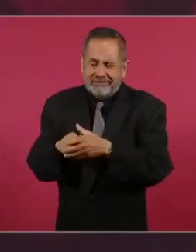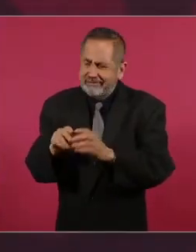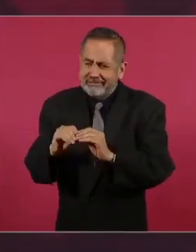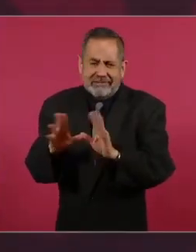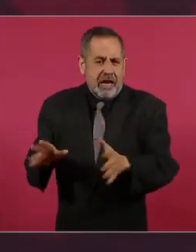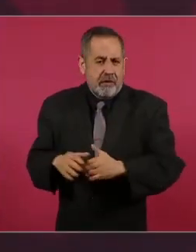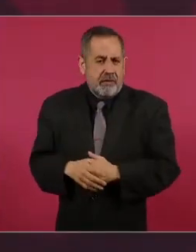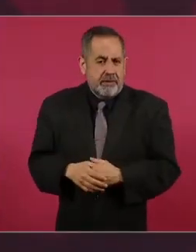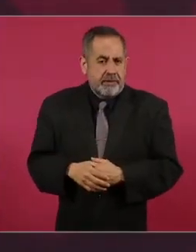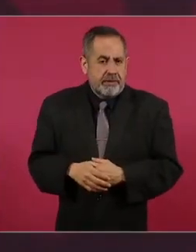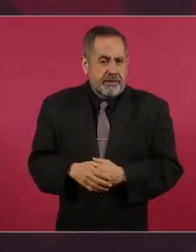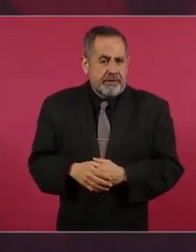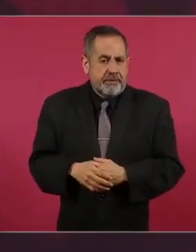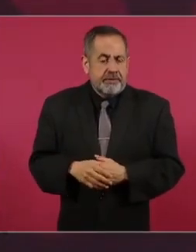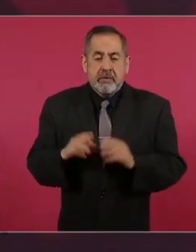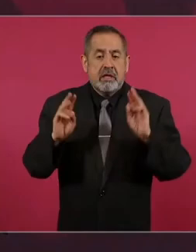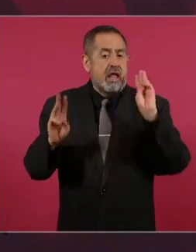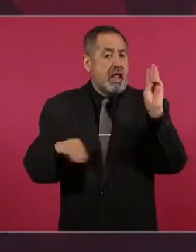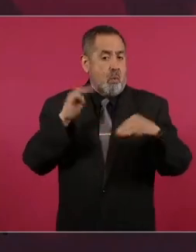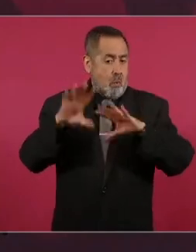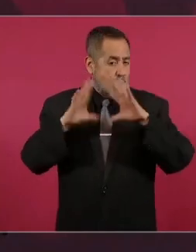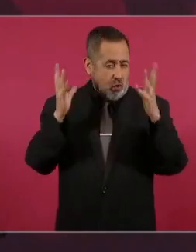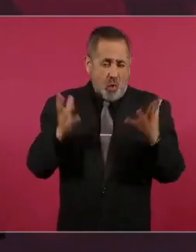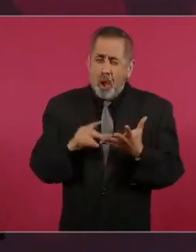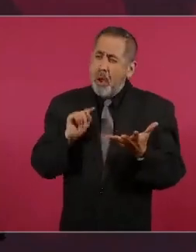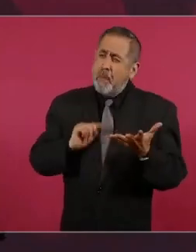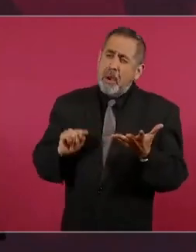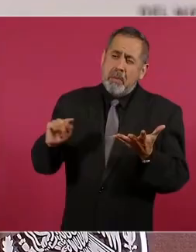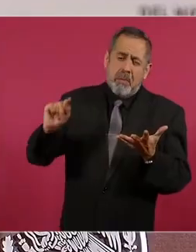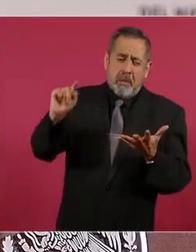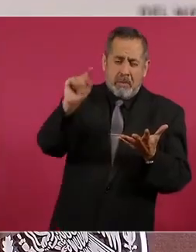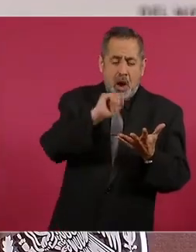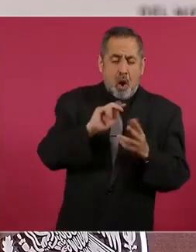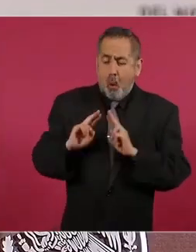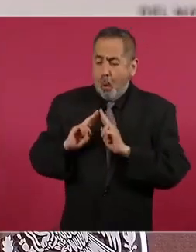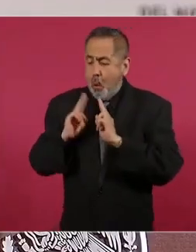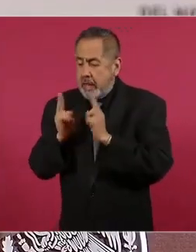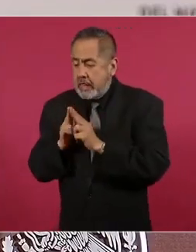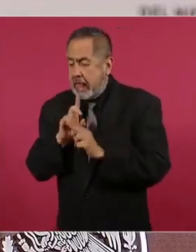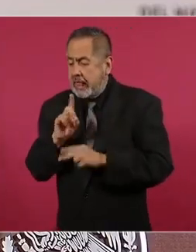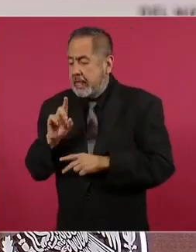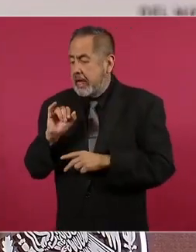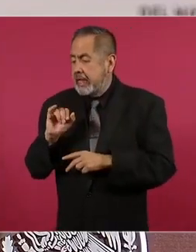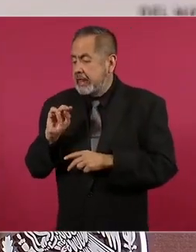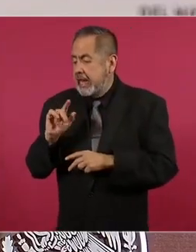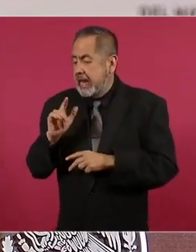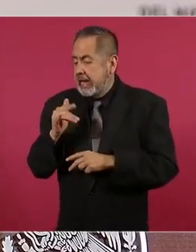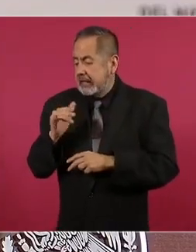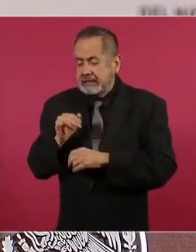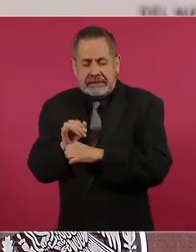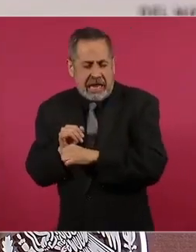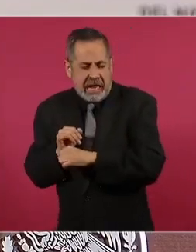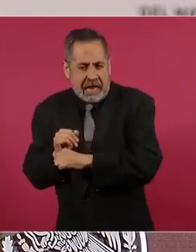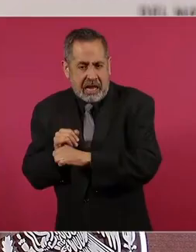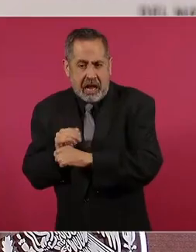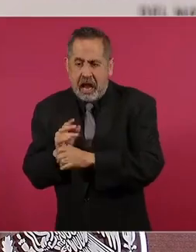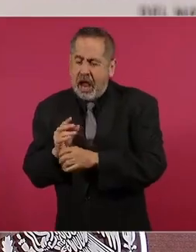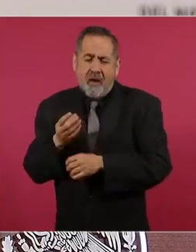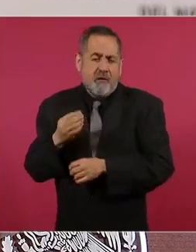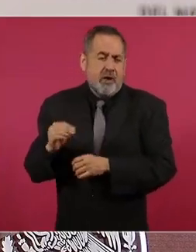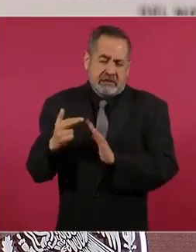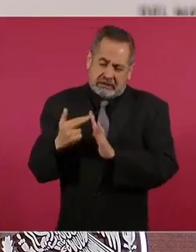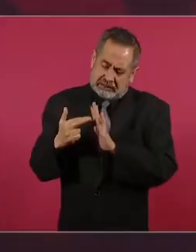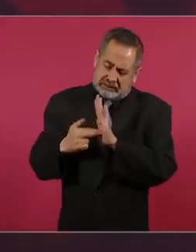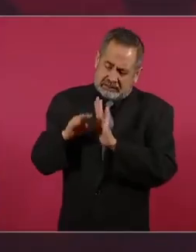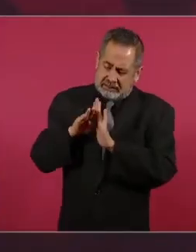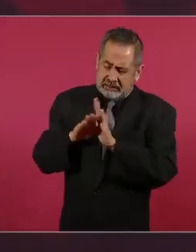Todas las unidades de inteligencia en el mundo confeccionan su propio protocolo, su